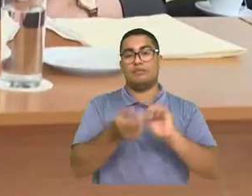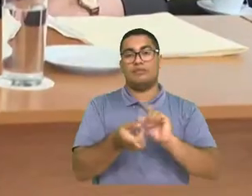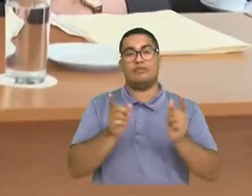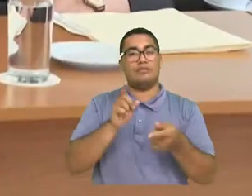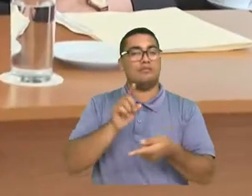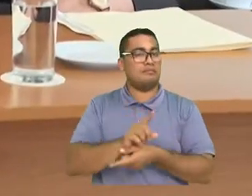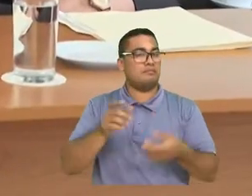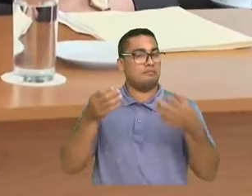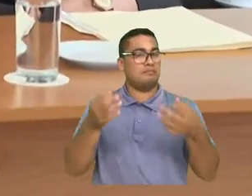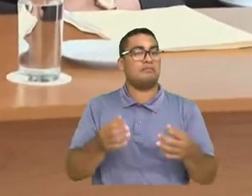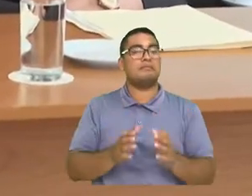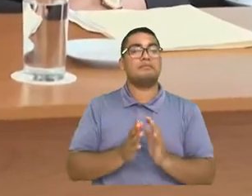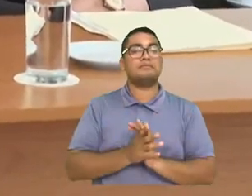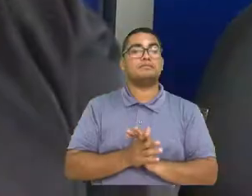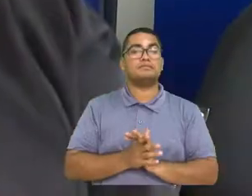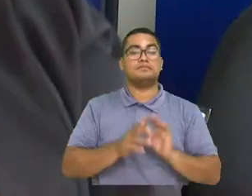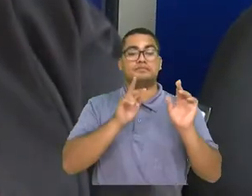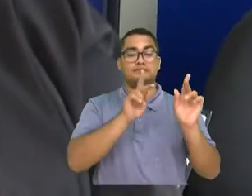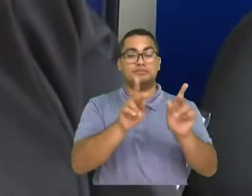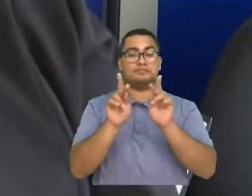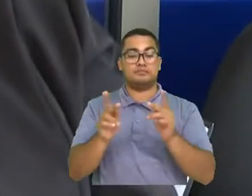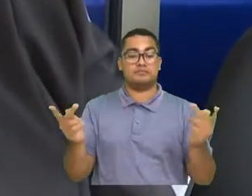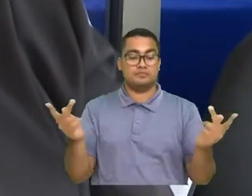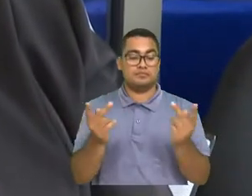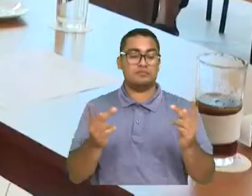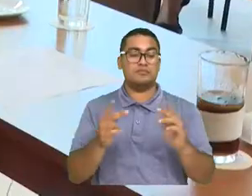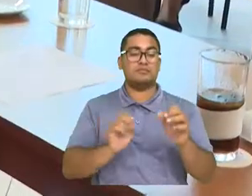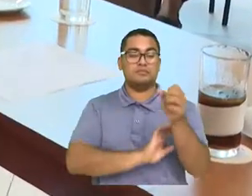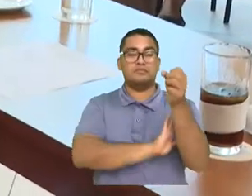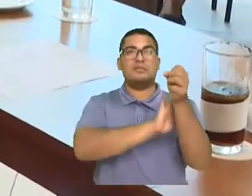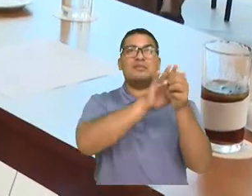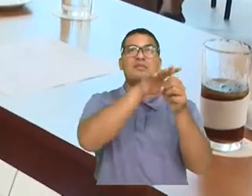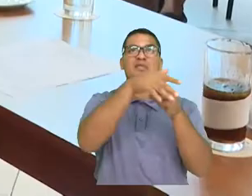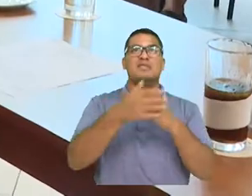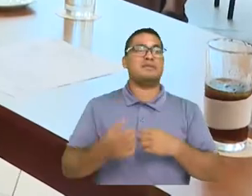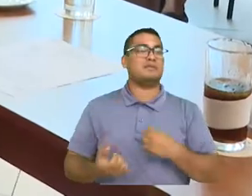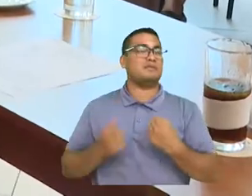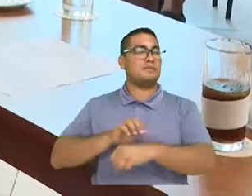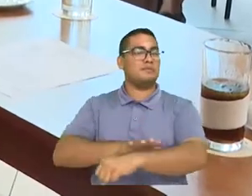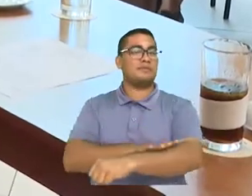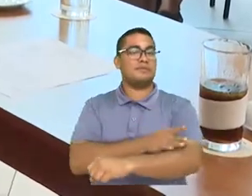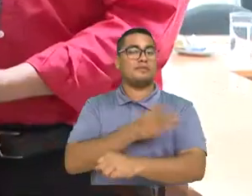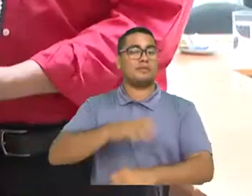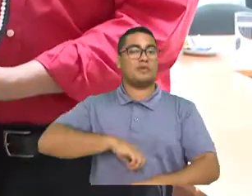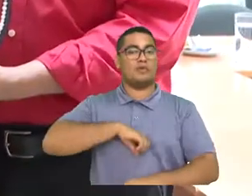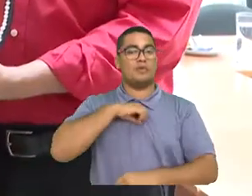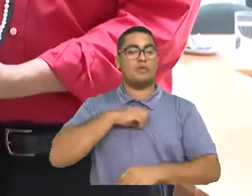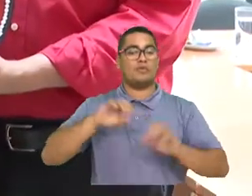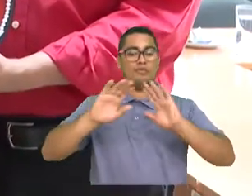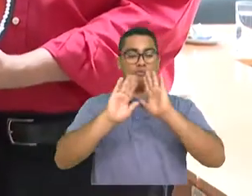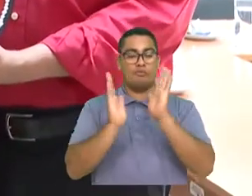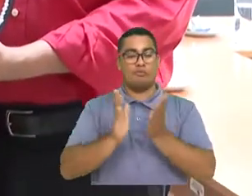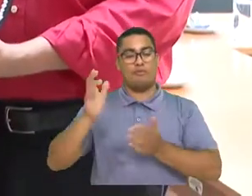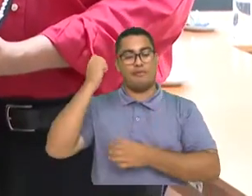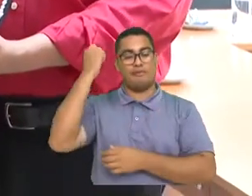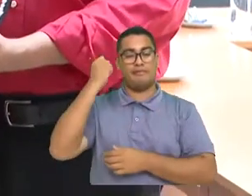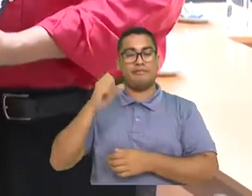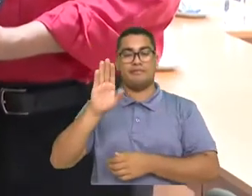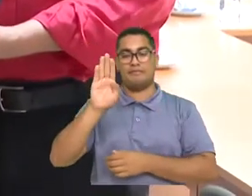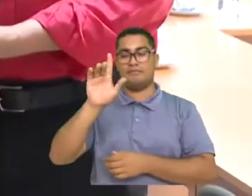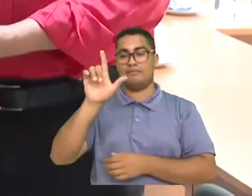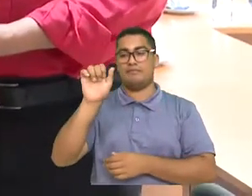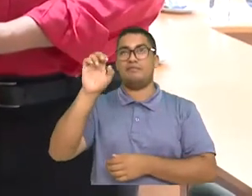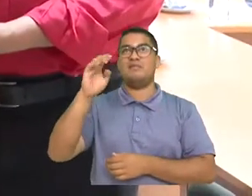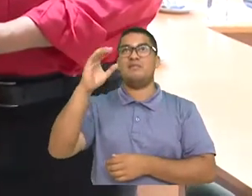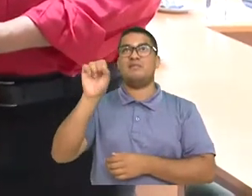país. Y es que los habitantes de San Rafael del Norte se sienten orgullosos del legado de la heroína nacional. Nos